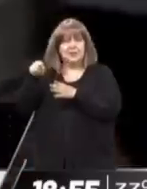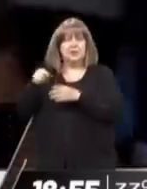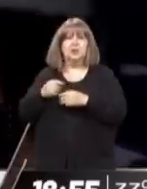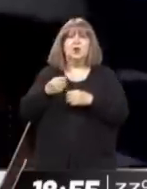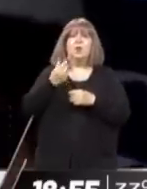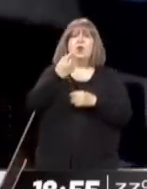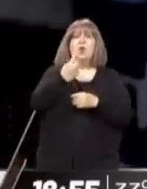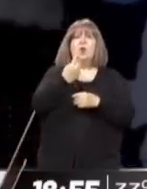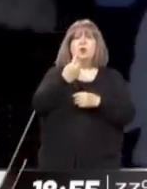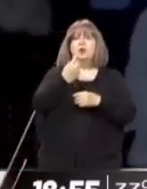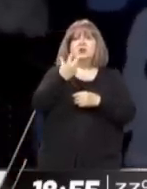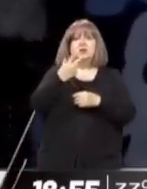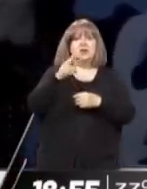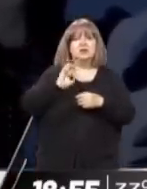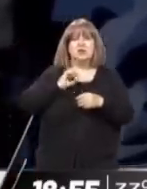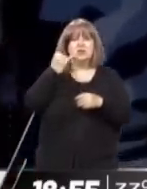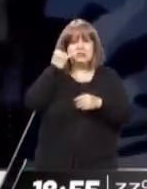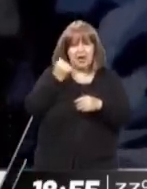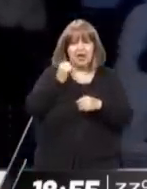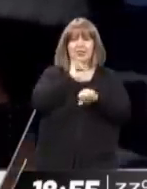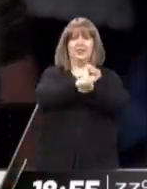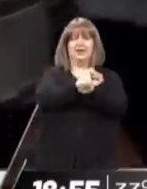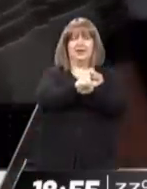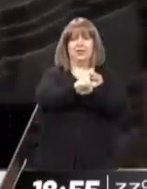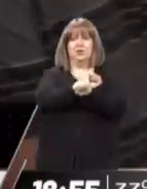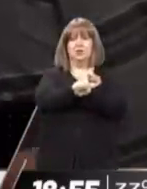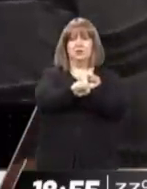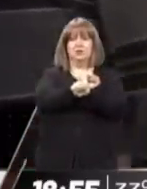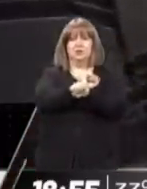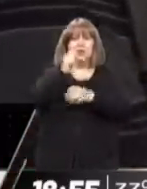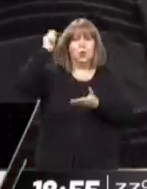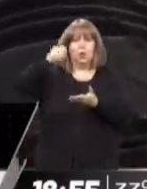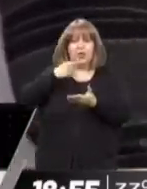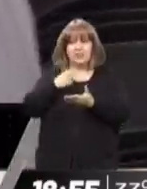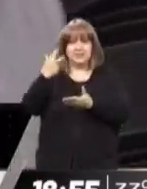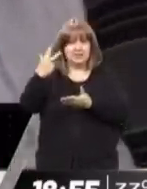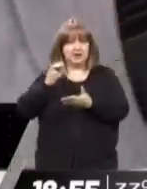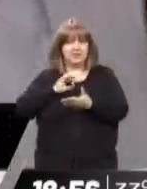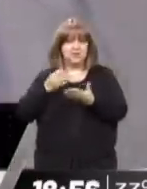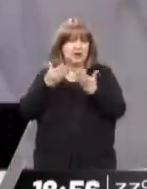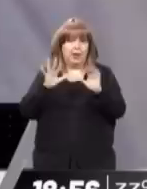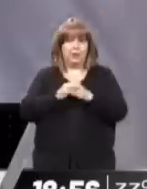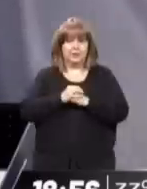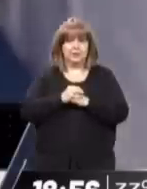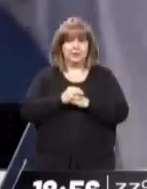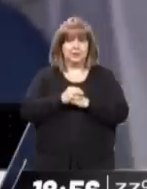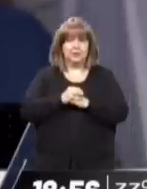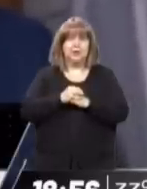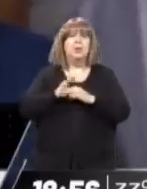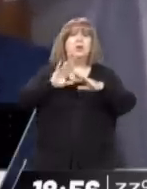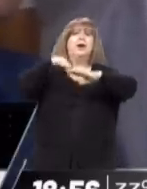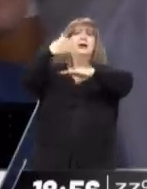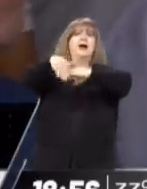la reinserción social, ¿no?, de estos chicos? Mm. Con estos perfiles sumado a... más allá de que se pueda comprobar o no